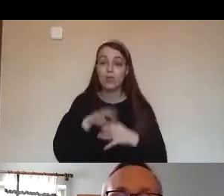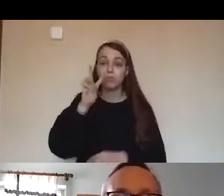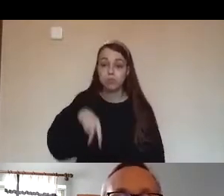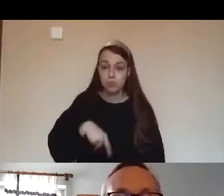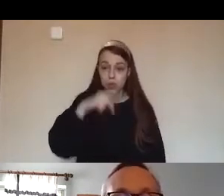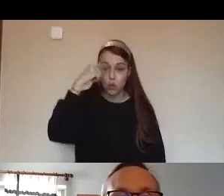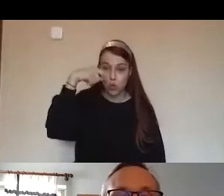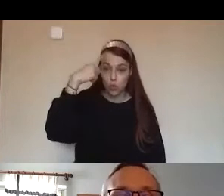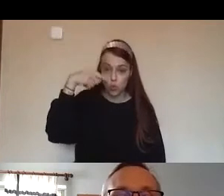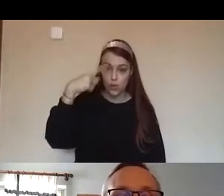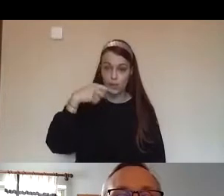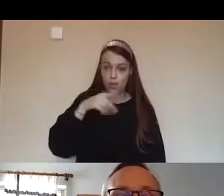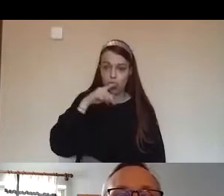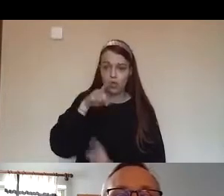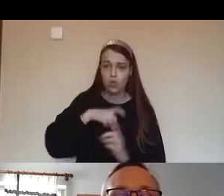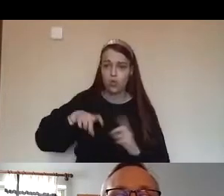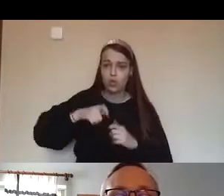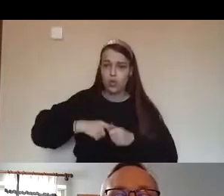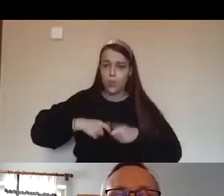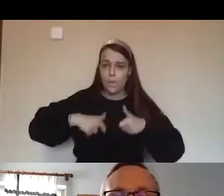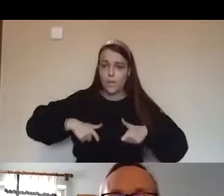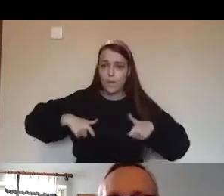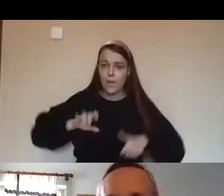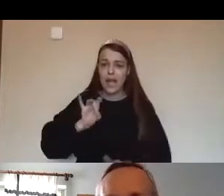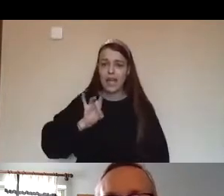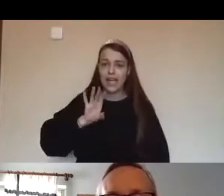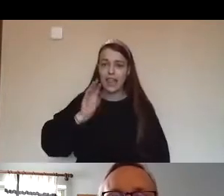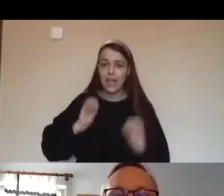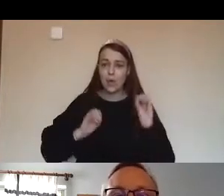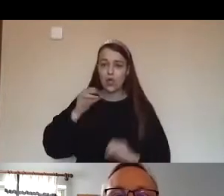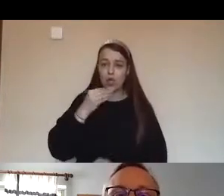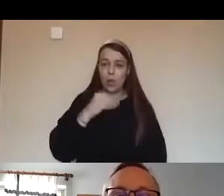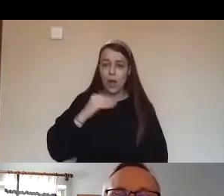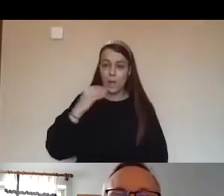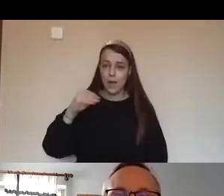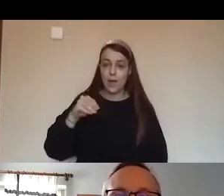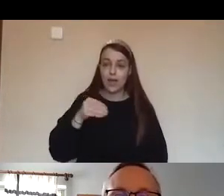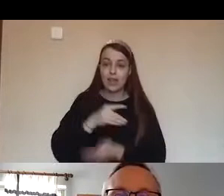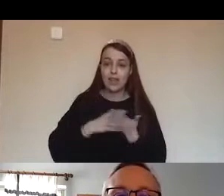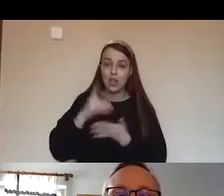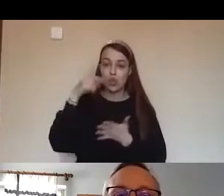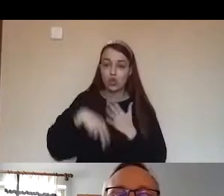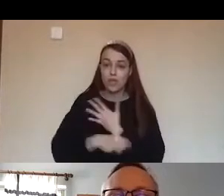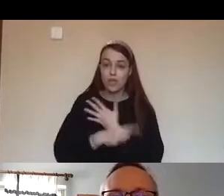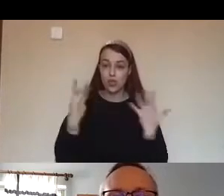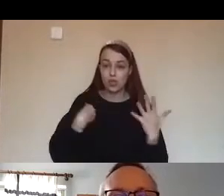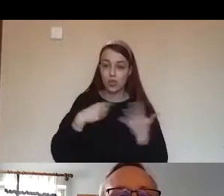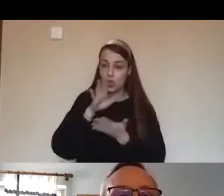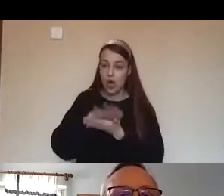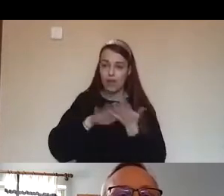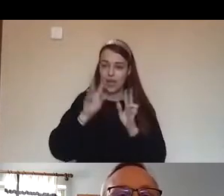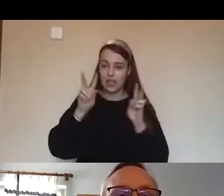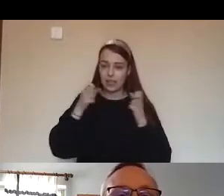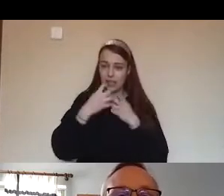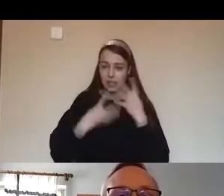experimentando un crecimiento anual del 15%. Son datos de 2018. Voy a hablar de varios asuntos en términos